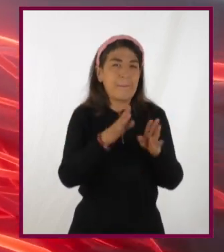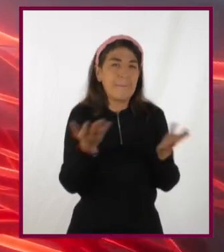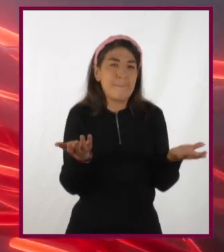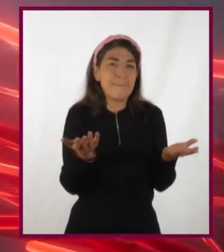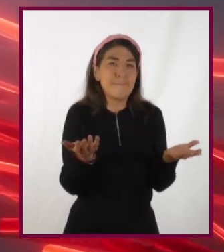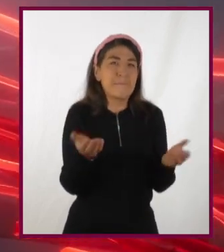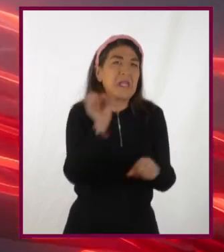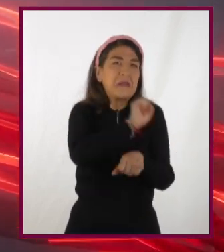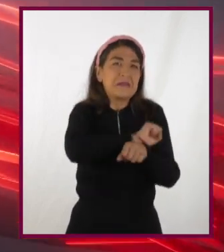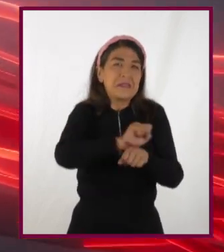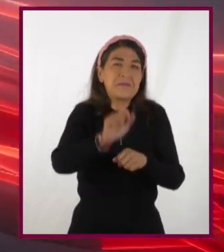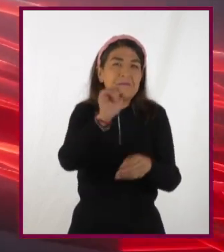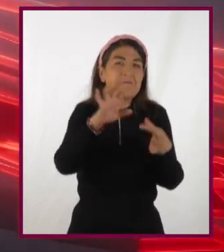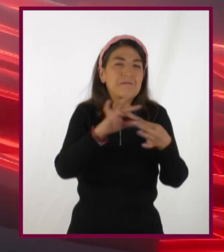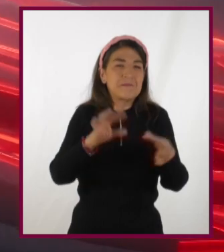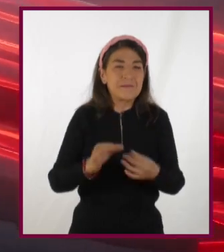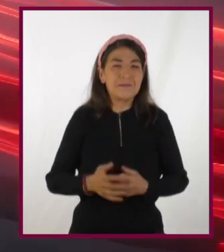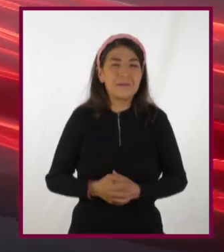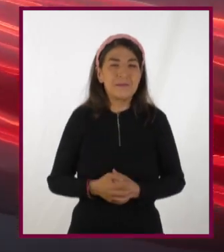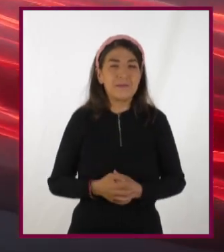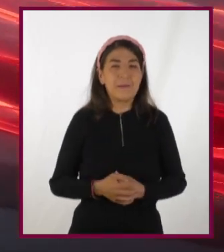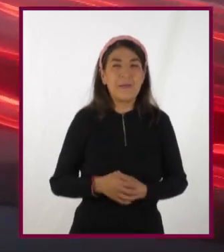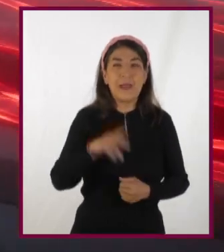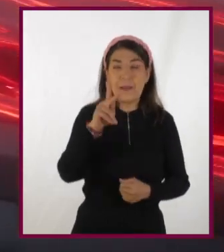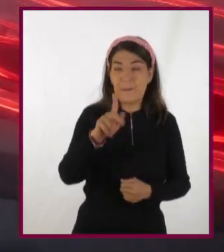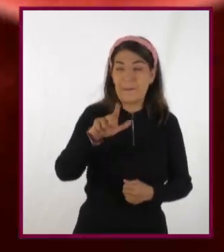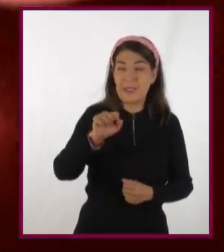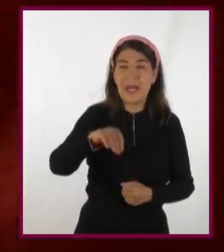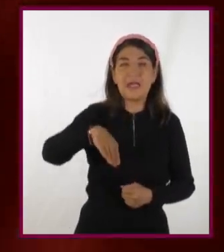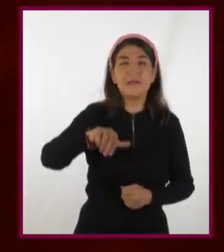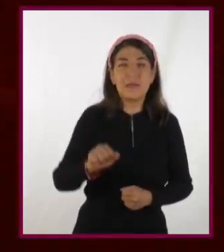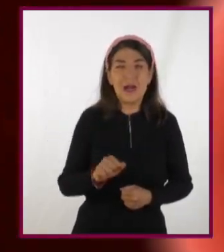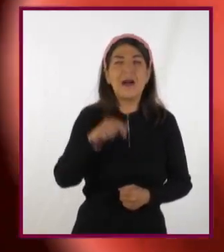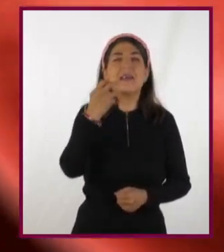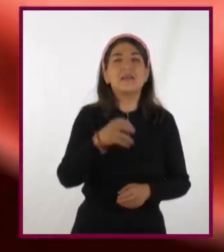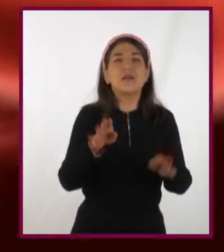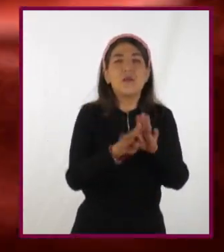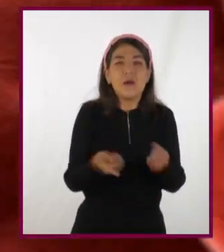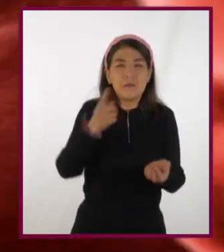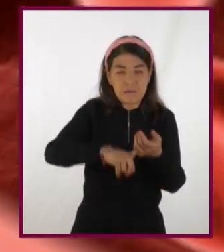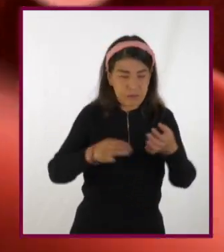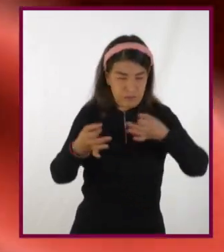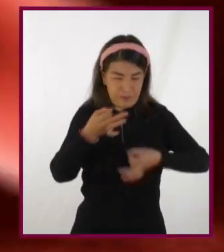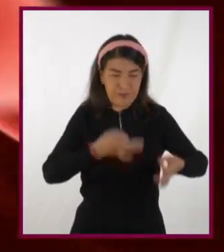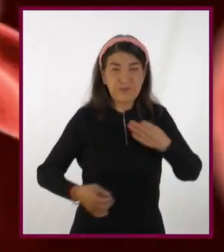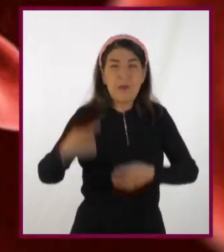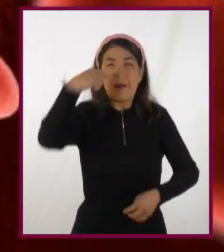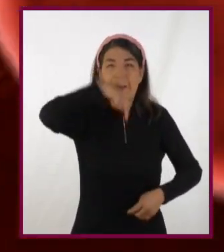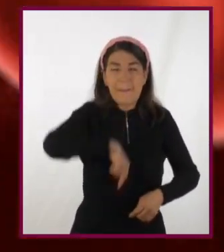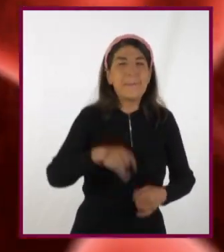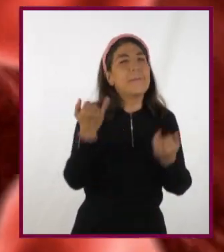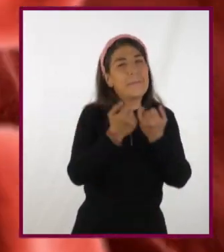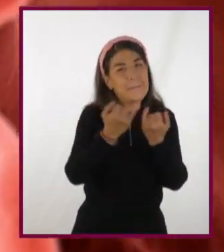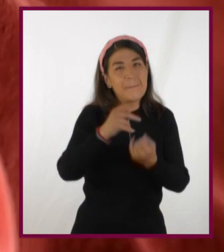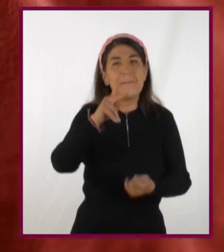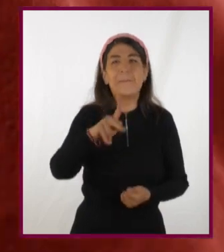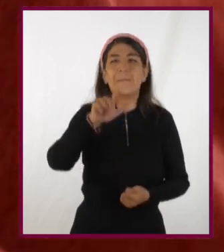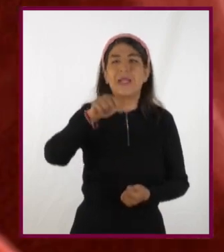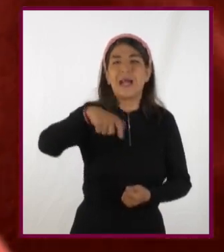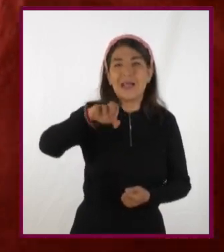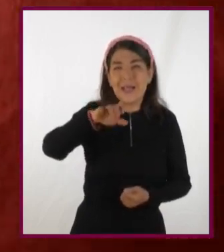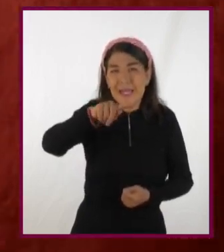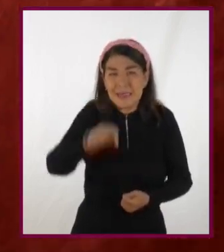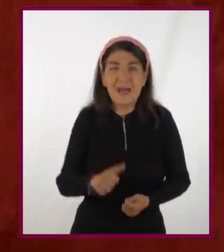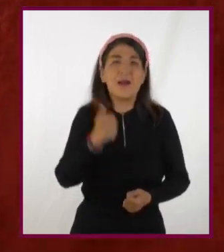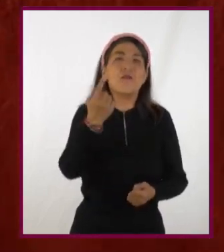Visto de una manera simple, está compuesta de lo que se llama plasma, que puede considerarse como un fluido newtoniano, pero también tiene las plaquetas y los glóbulos